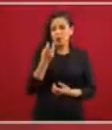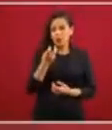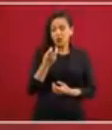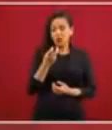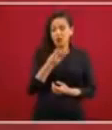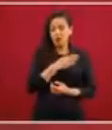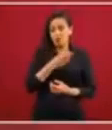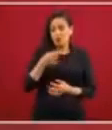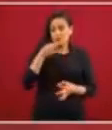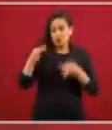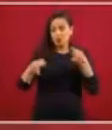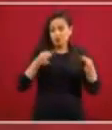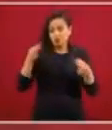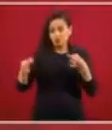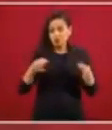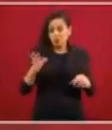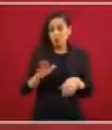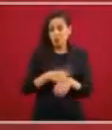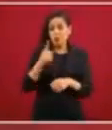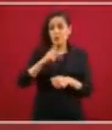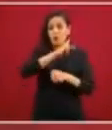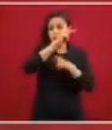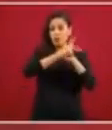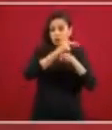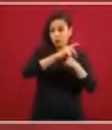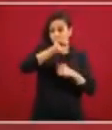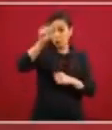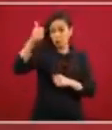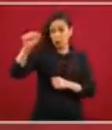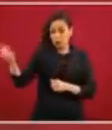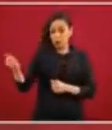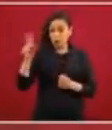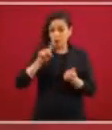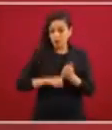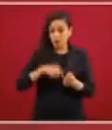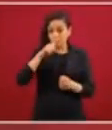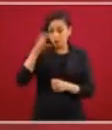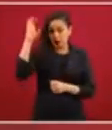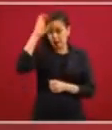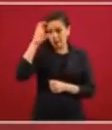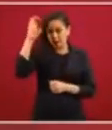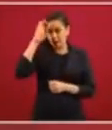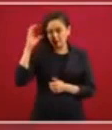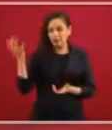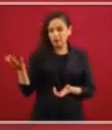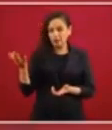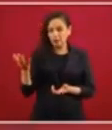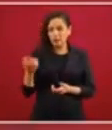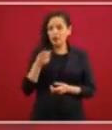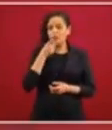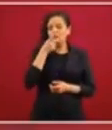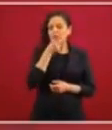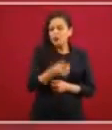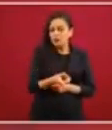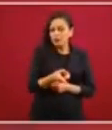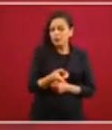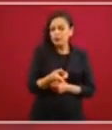por la experiencia en otros países y la evidencia científica que fue surgiendo con las series de